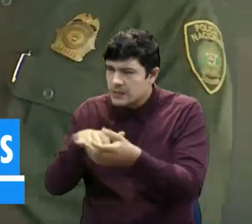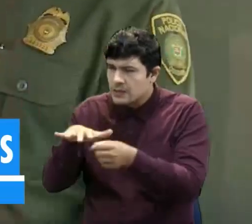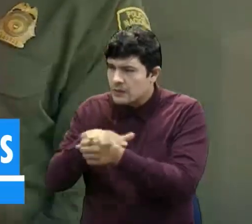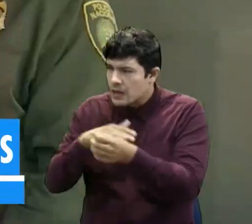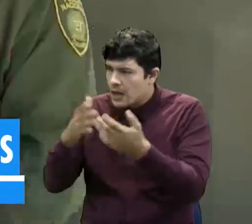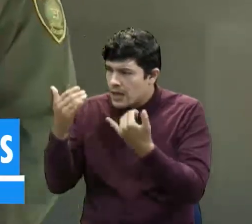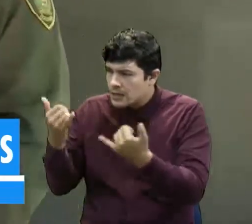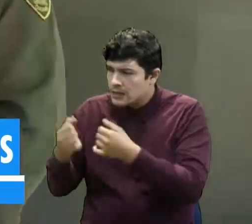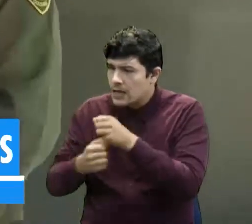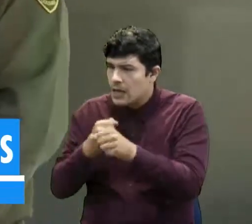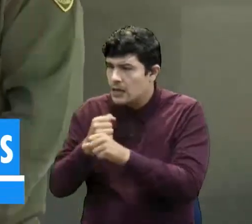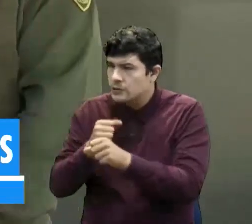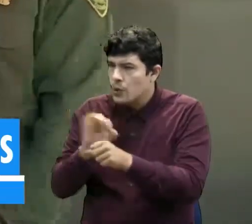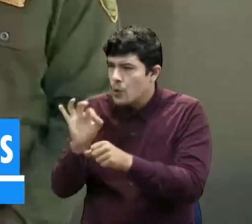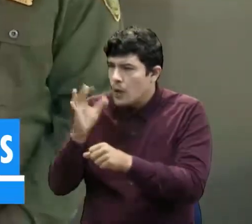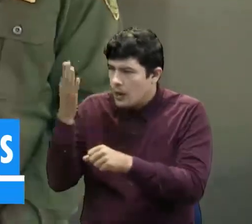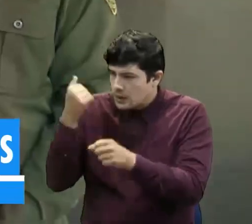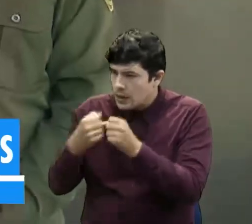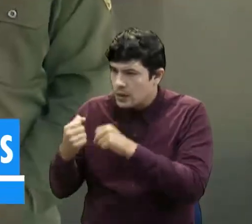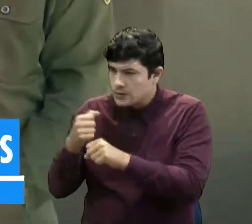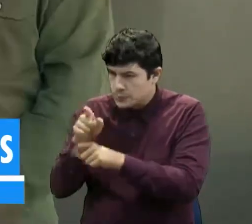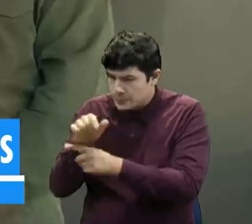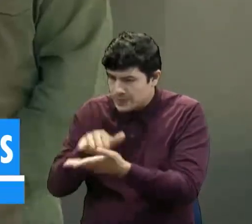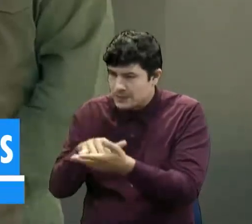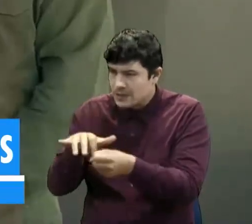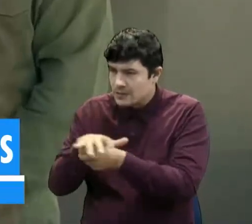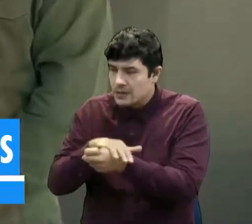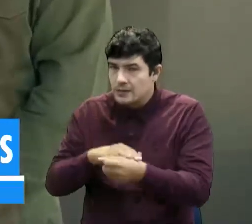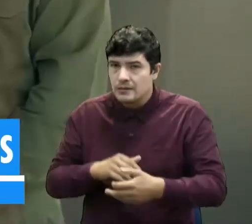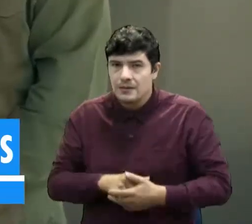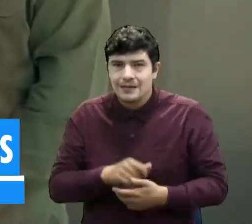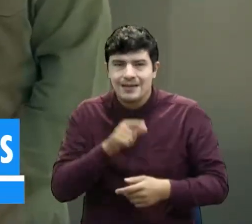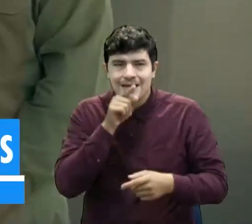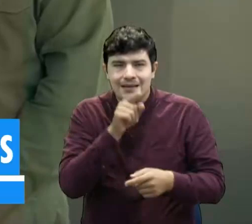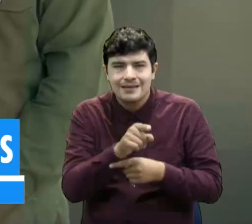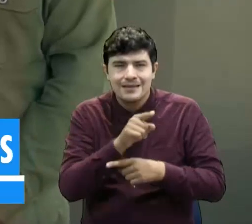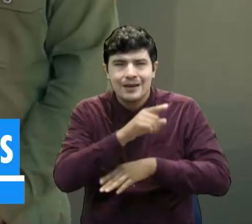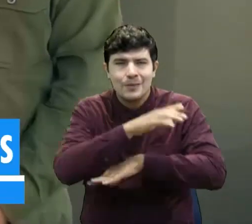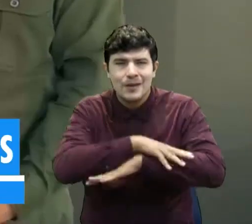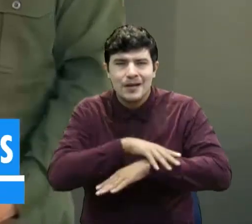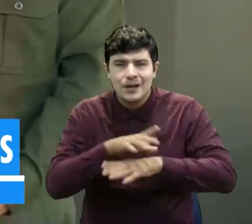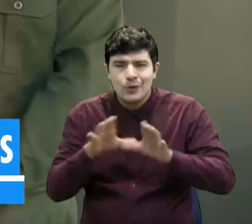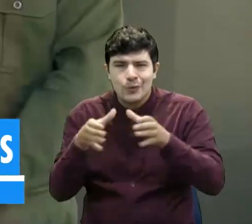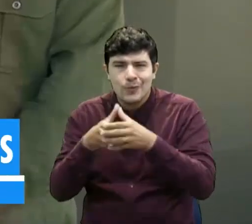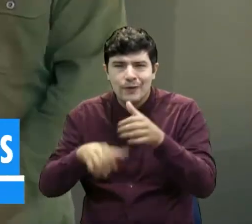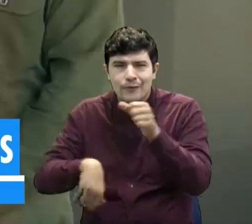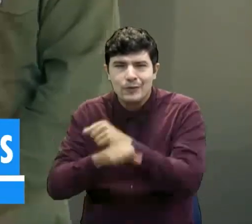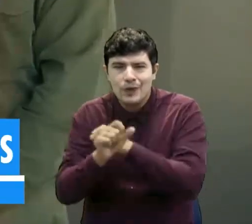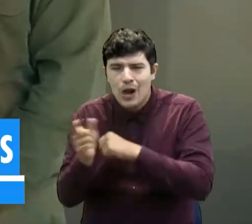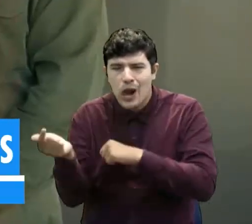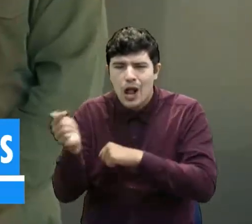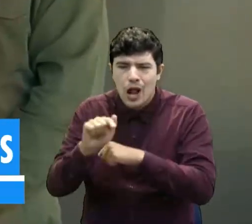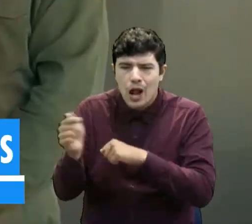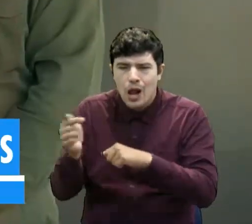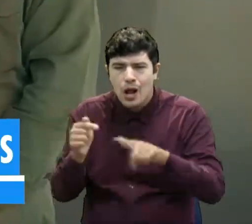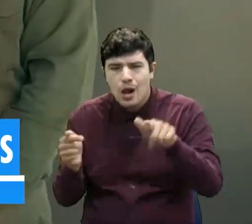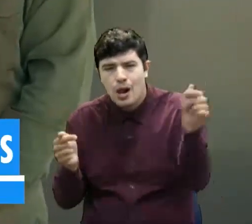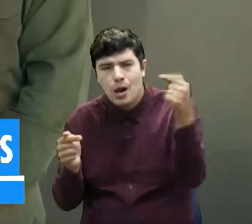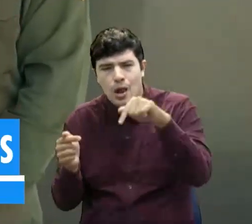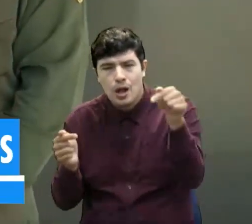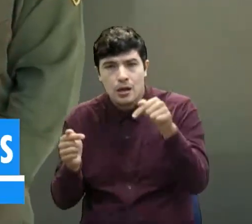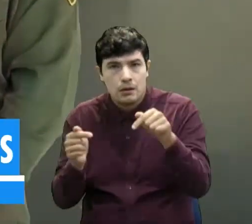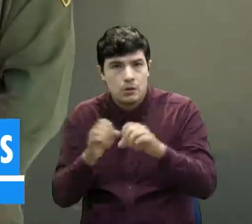este año o en años anteriores? No, esta conducta de afectación entre hinchas que llegaran a un local comercial,